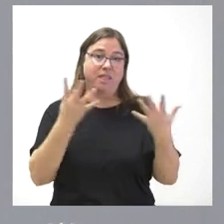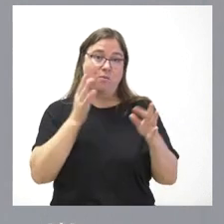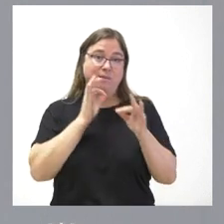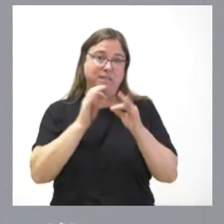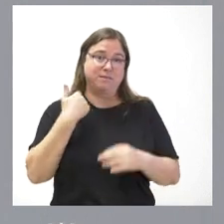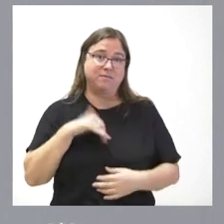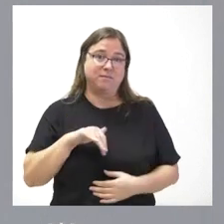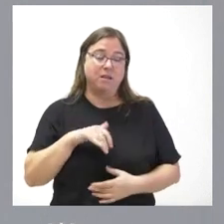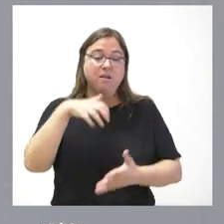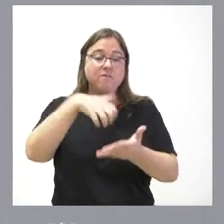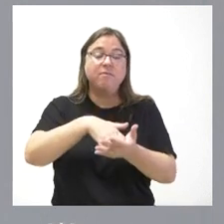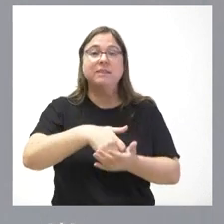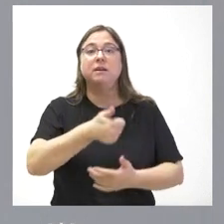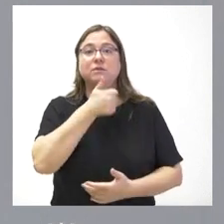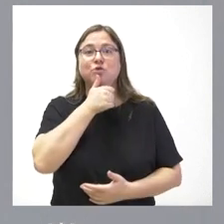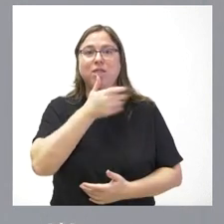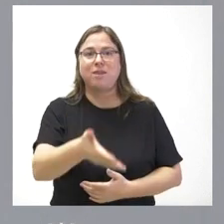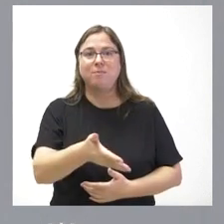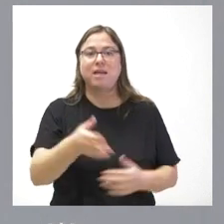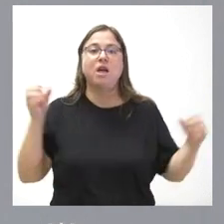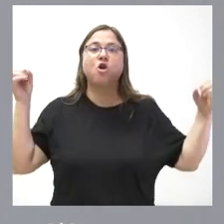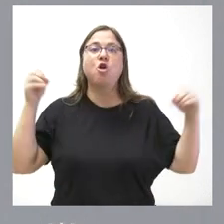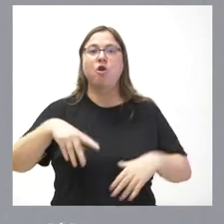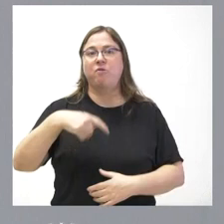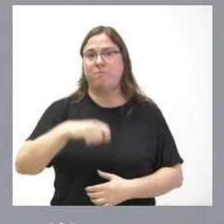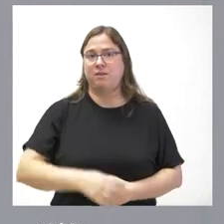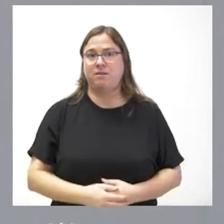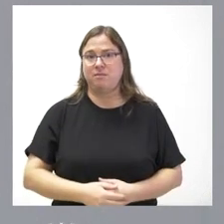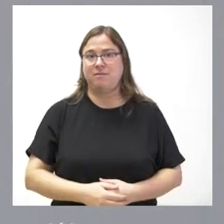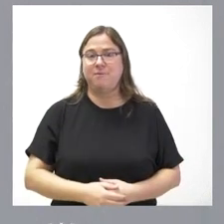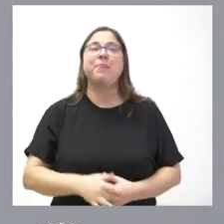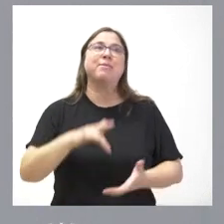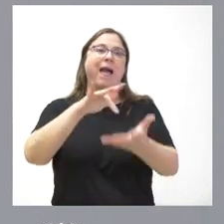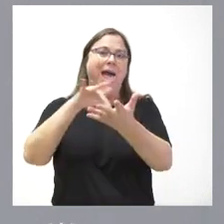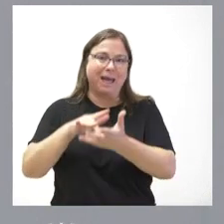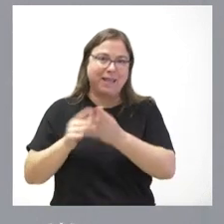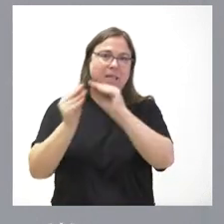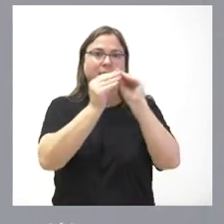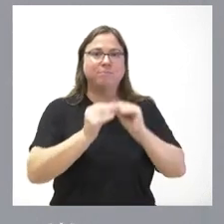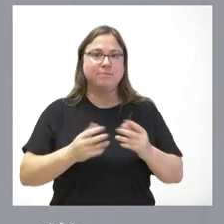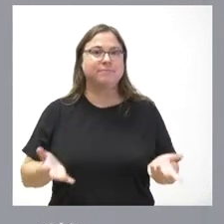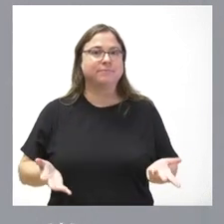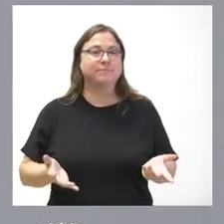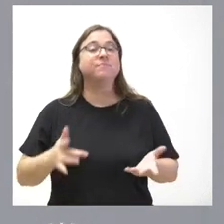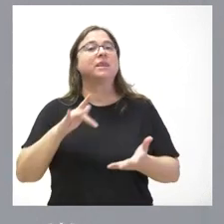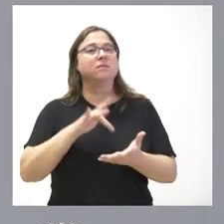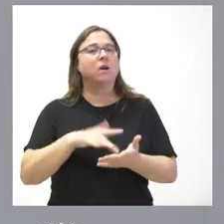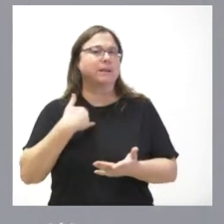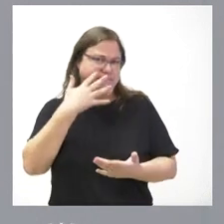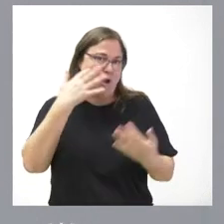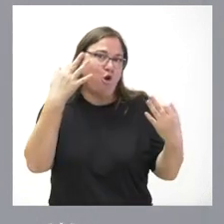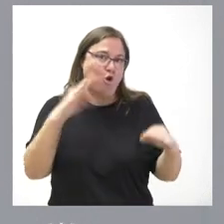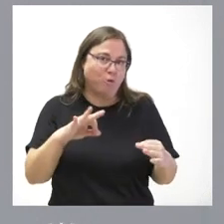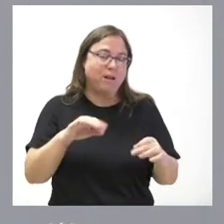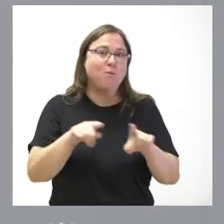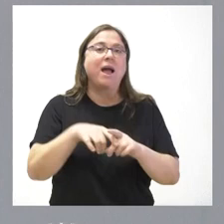tod Toa no tenga fecha esta conferencia de presidentes hay muchas agendas que cuadrar y dentro de que encontramos normal que no tenga